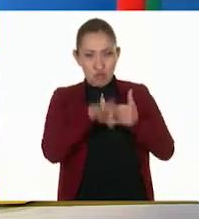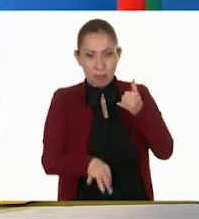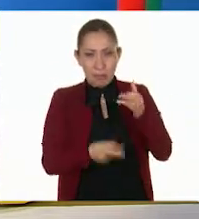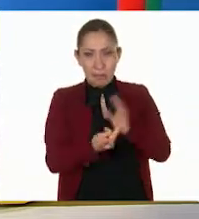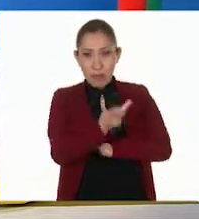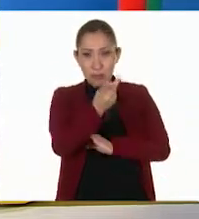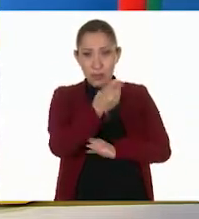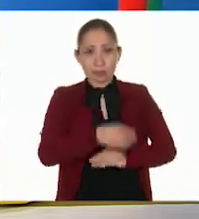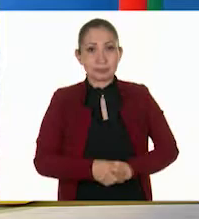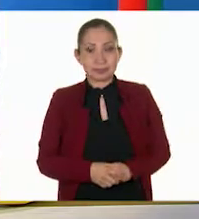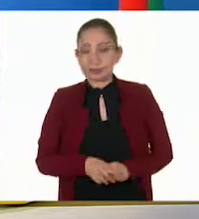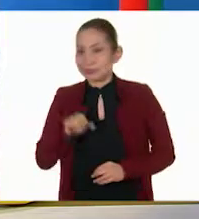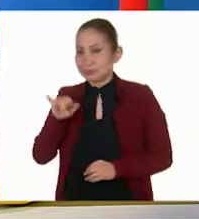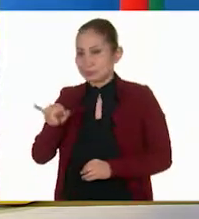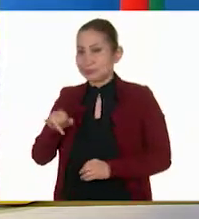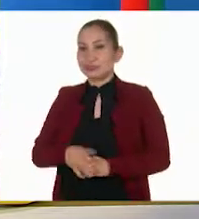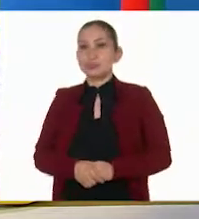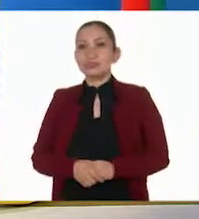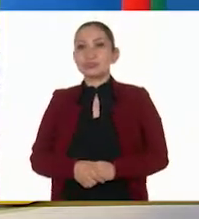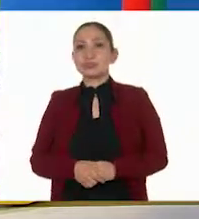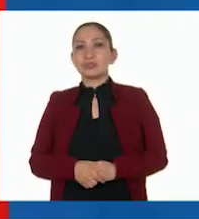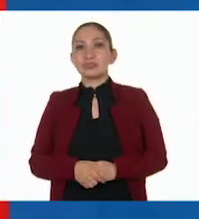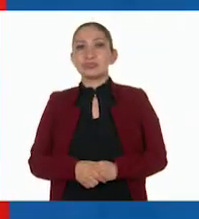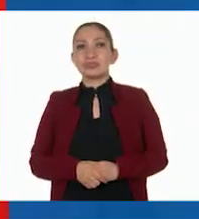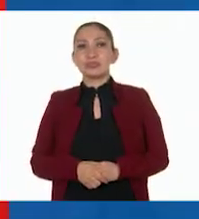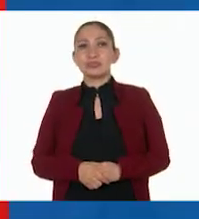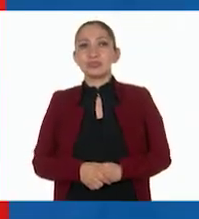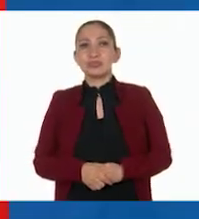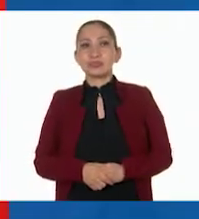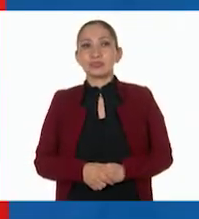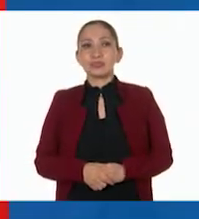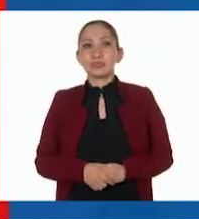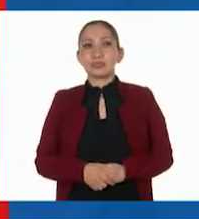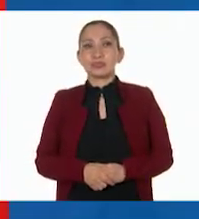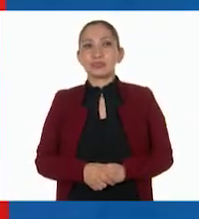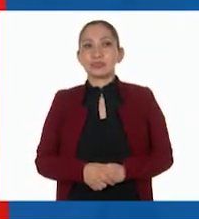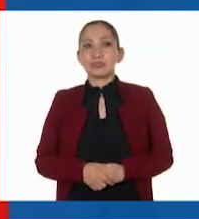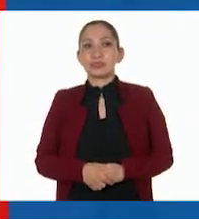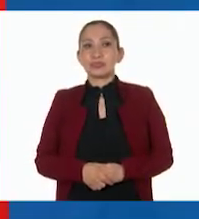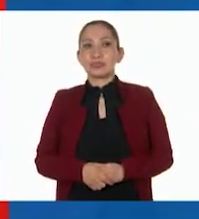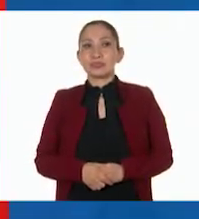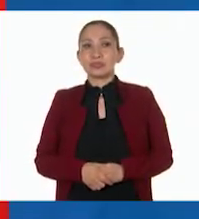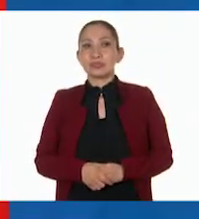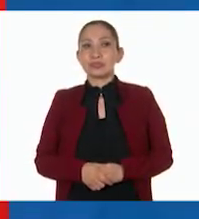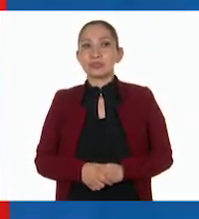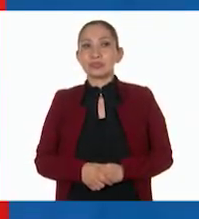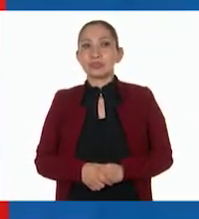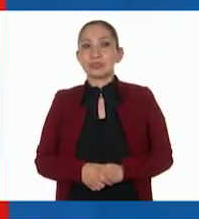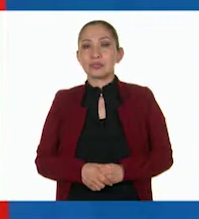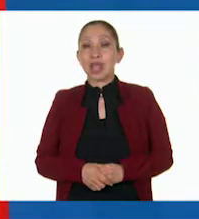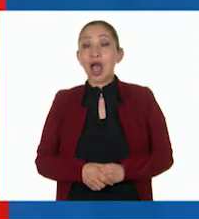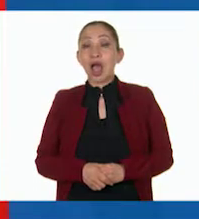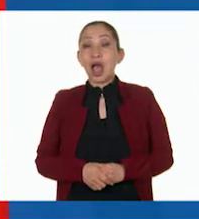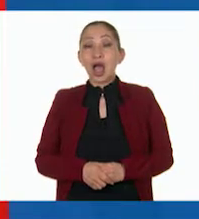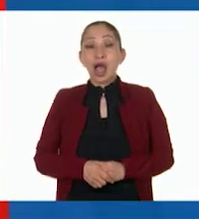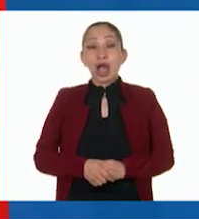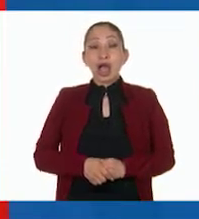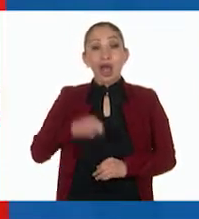pregunta que viene aquí? Claro que sí. A ver, ¿qué estado es? Es el estado de